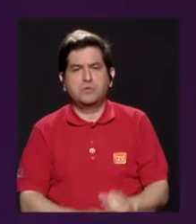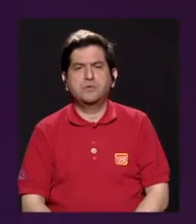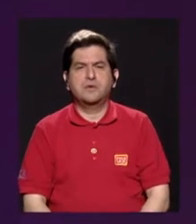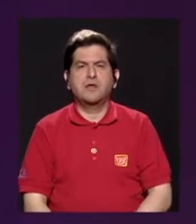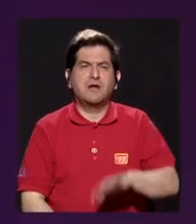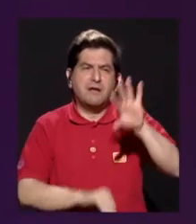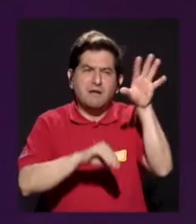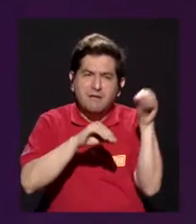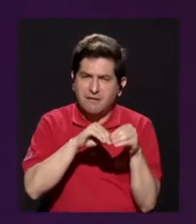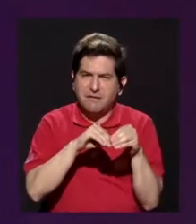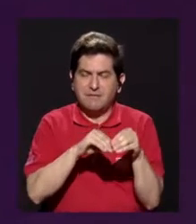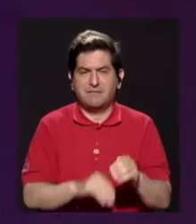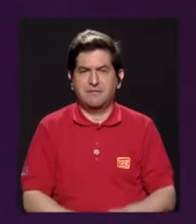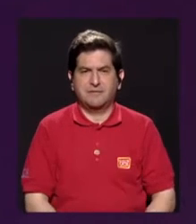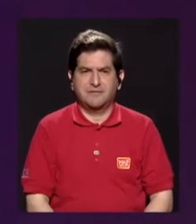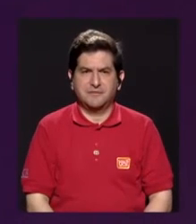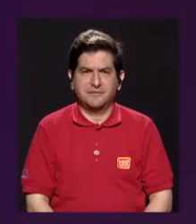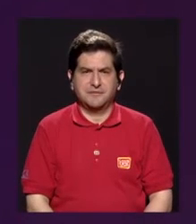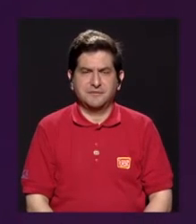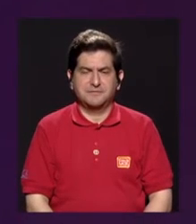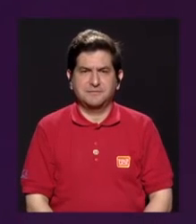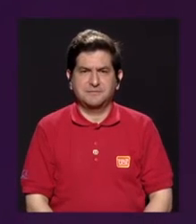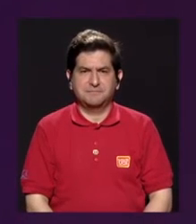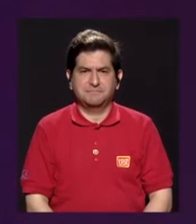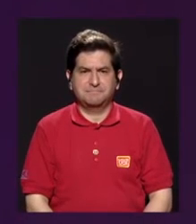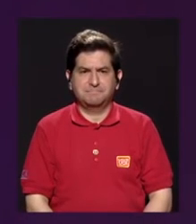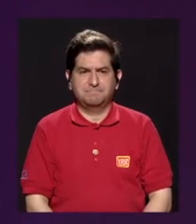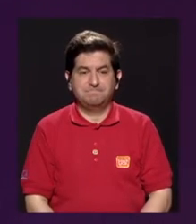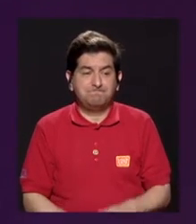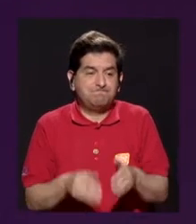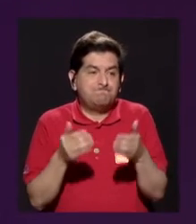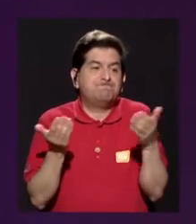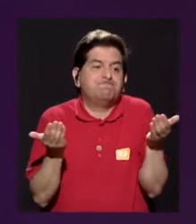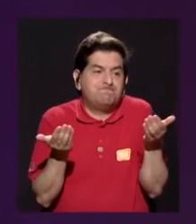Y es de ahí